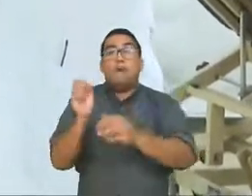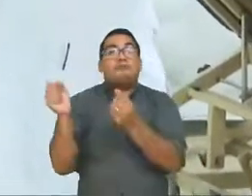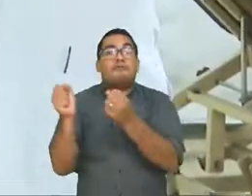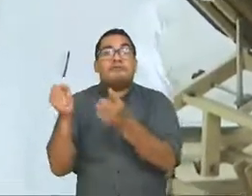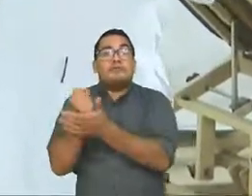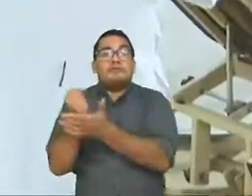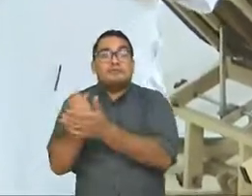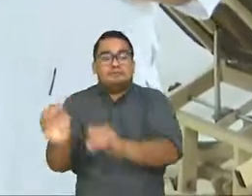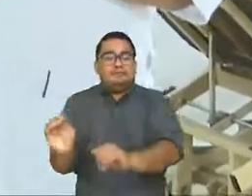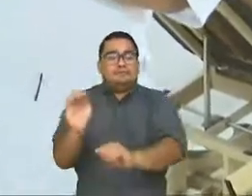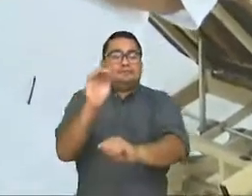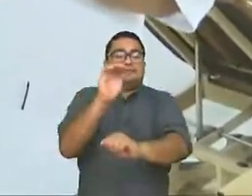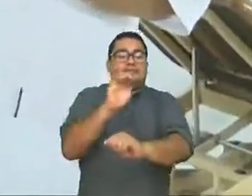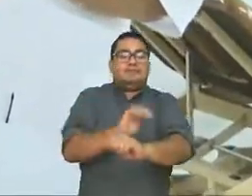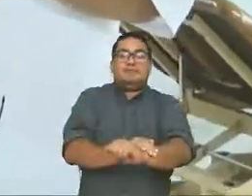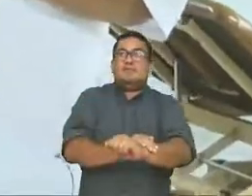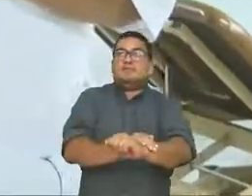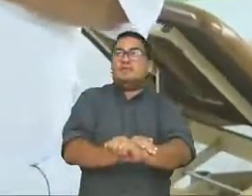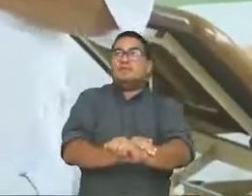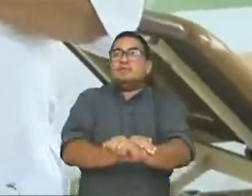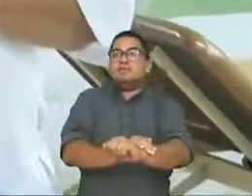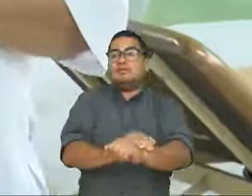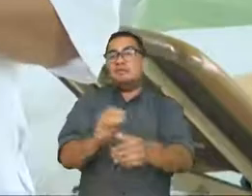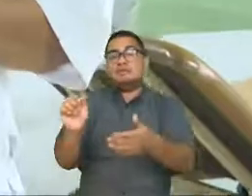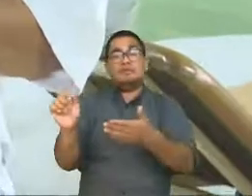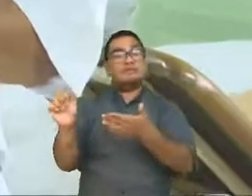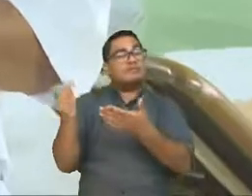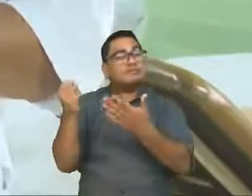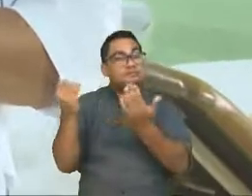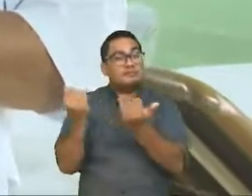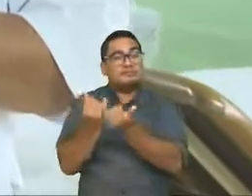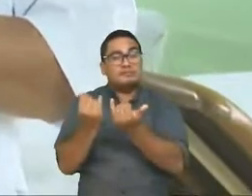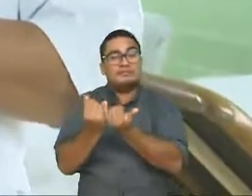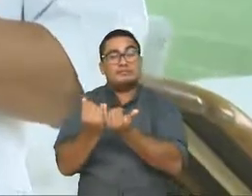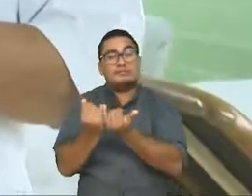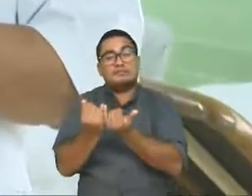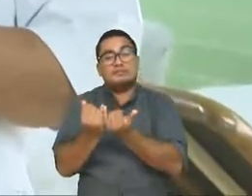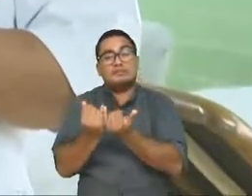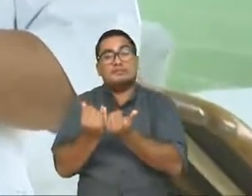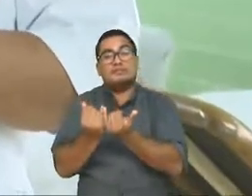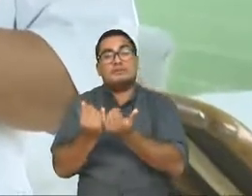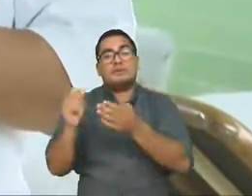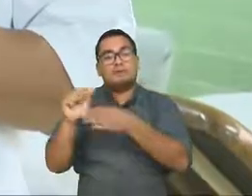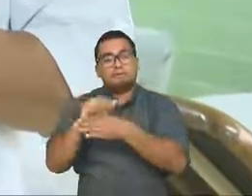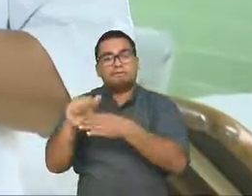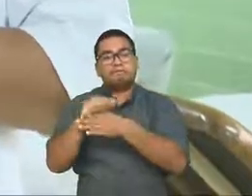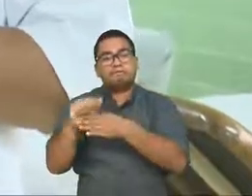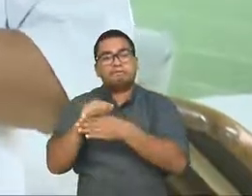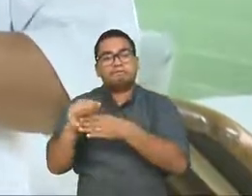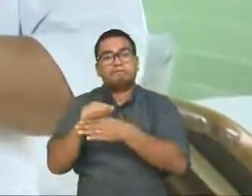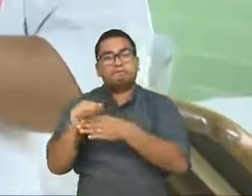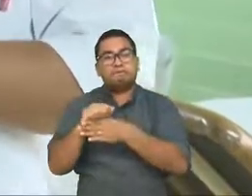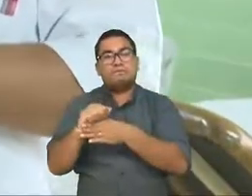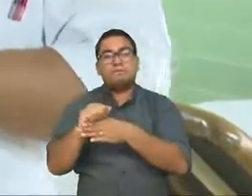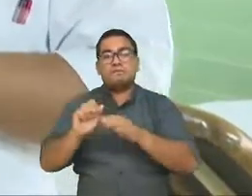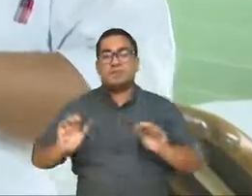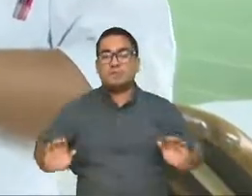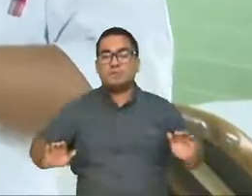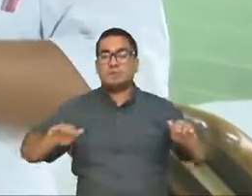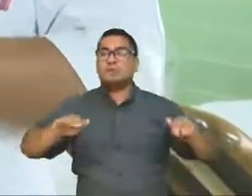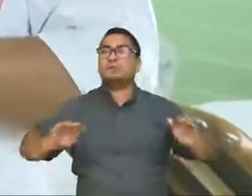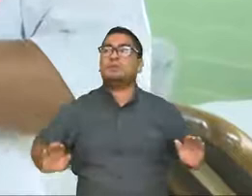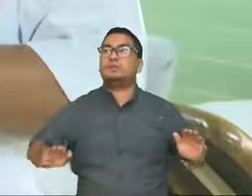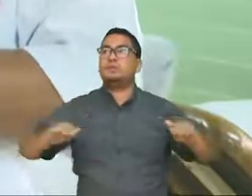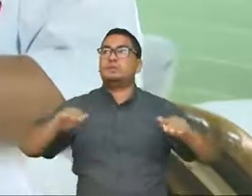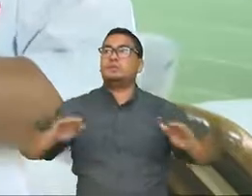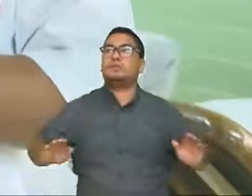en el tobillo o en la parte de la tibia y el peroné. Y el entrenamiento, si nos viene en silla de ruedas, lo sacamos de la